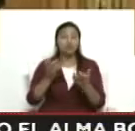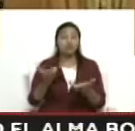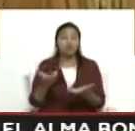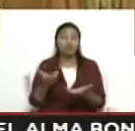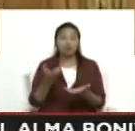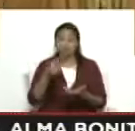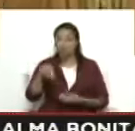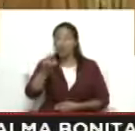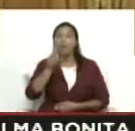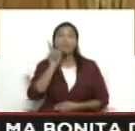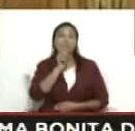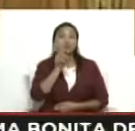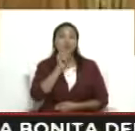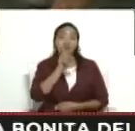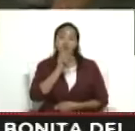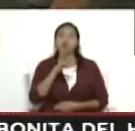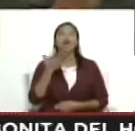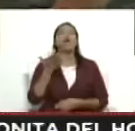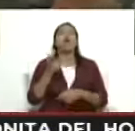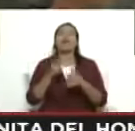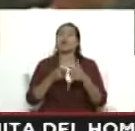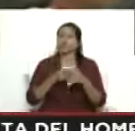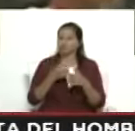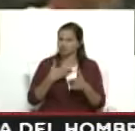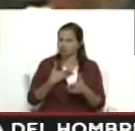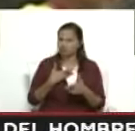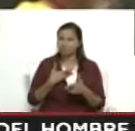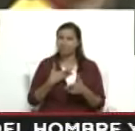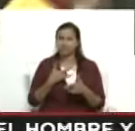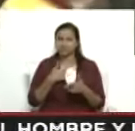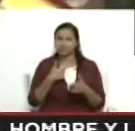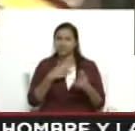Yo hablo con el comandante y